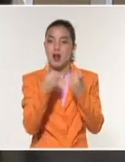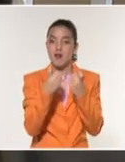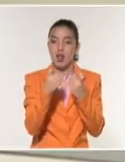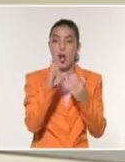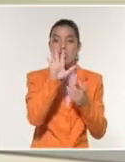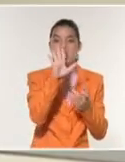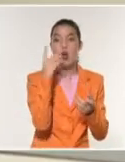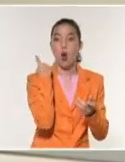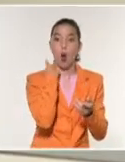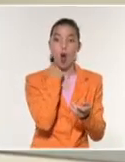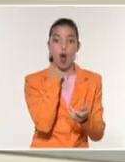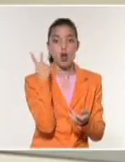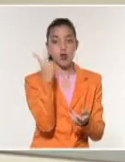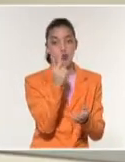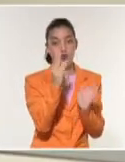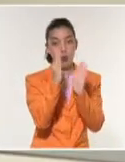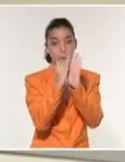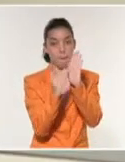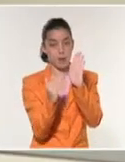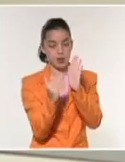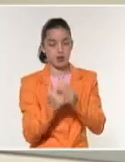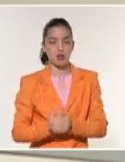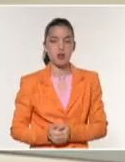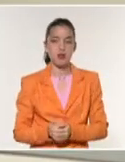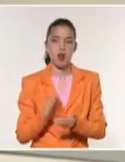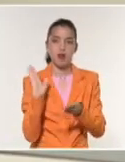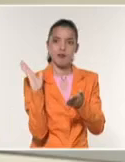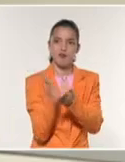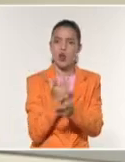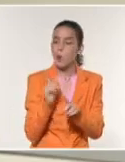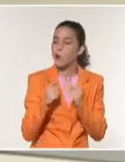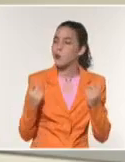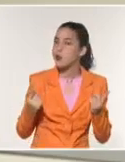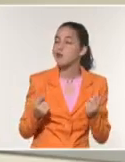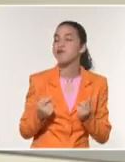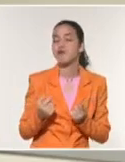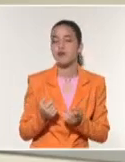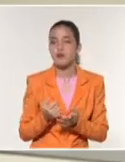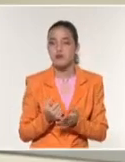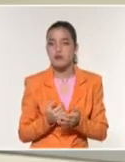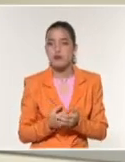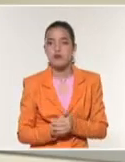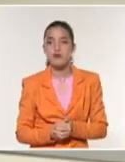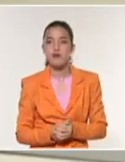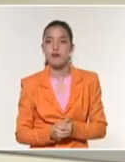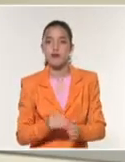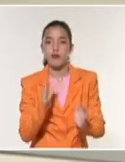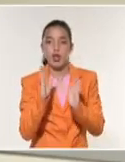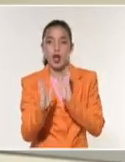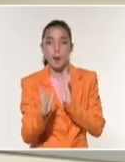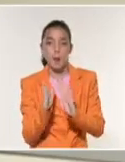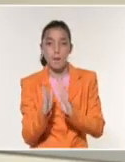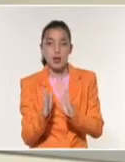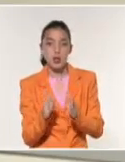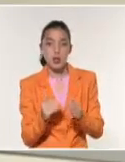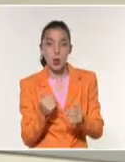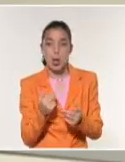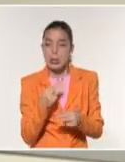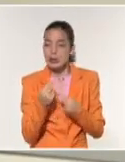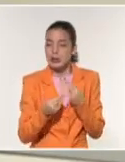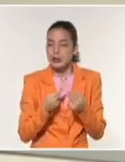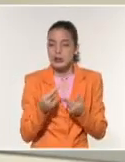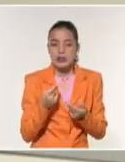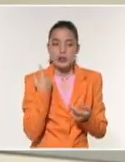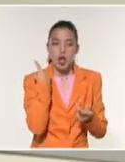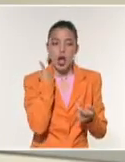9 años. Se les revoca porque en el momento de la comparecencia que se les realizó el día 29 de enero a esta